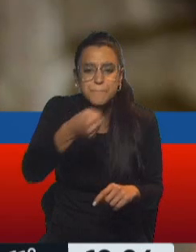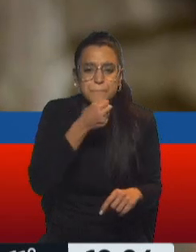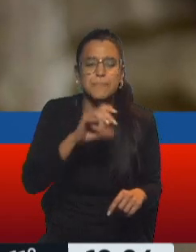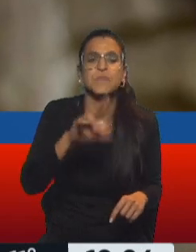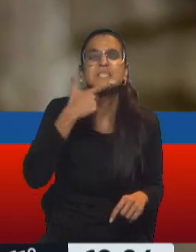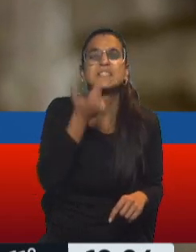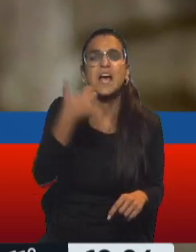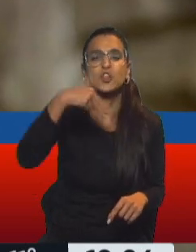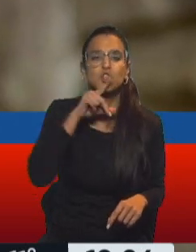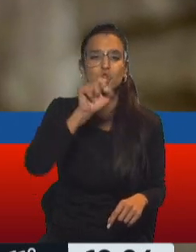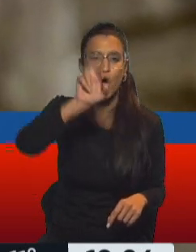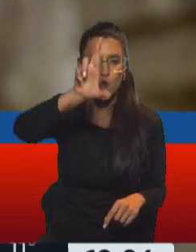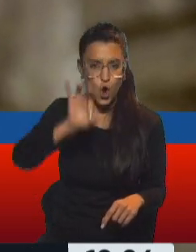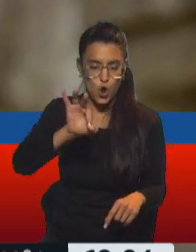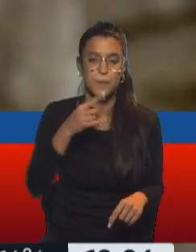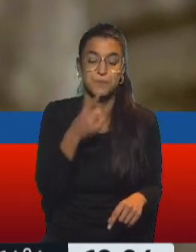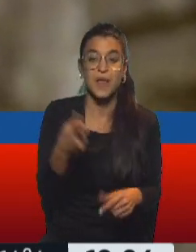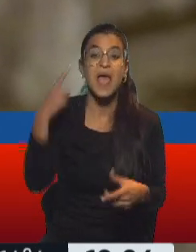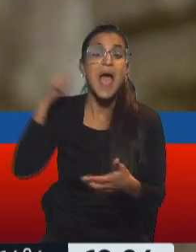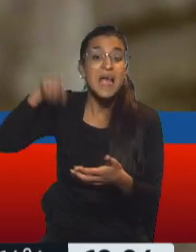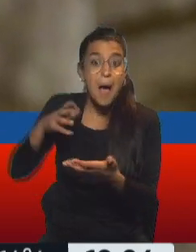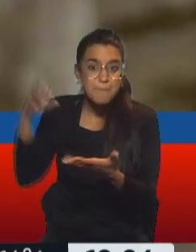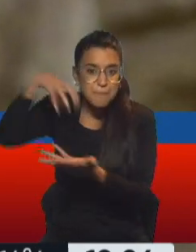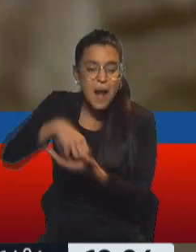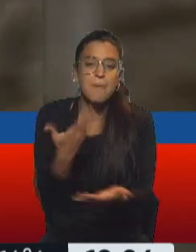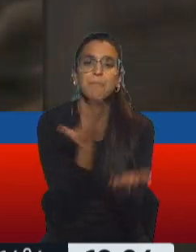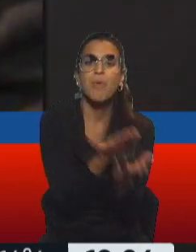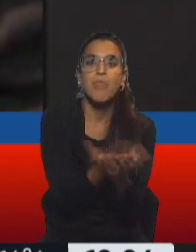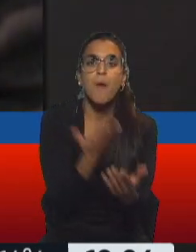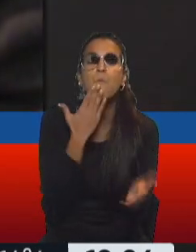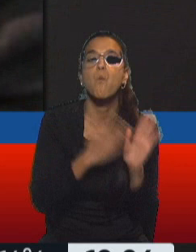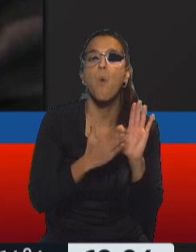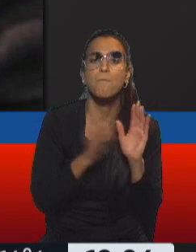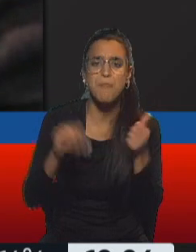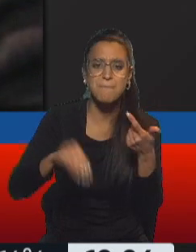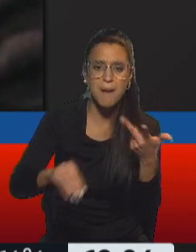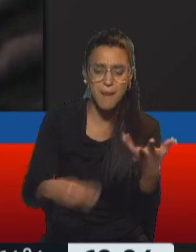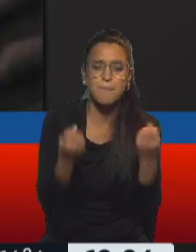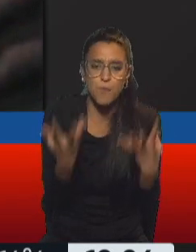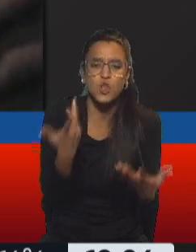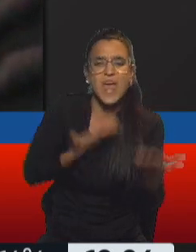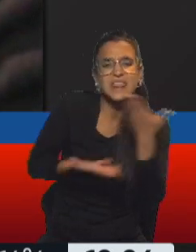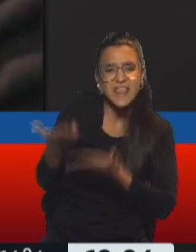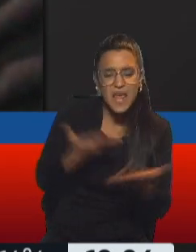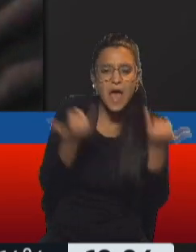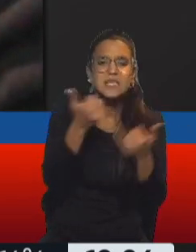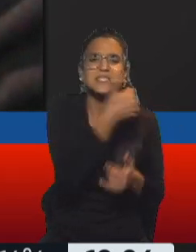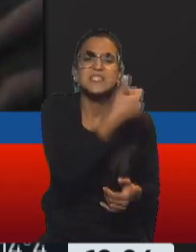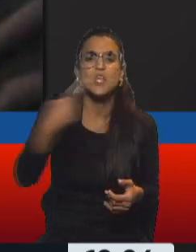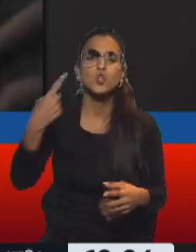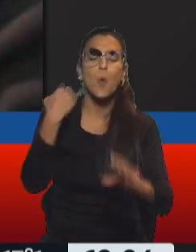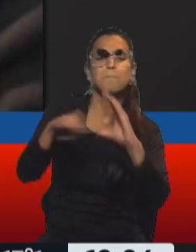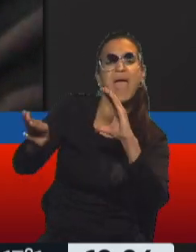Pedro Santoro, en donde la Cámara pedía más pruebas y, bueno, se consiguieron más pruebas porque hay un intercambio de 61